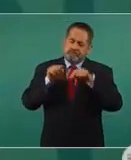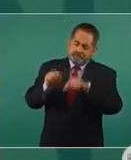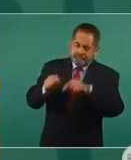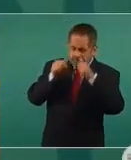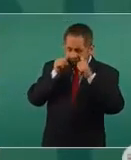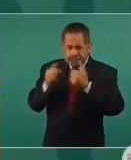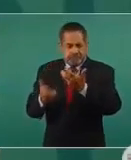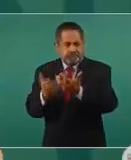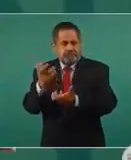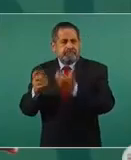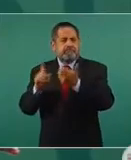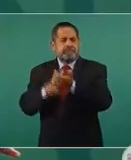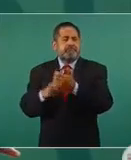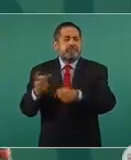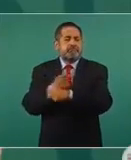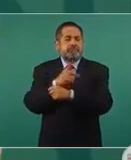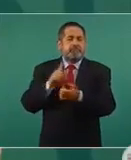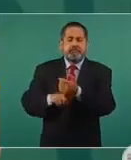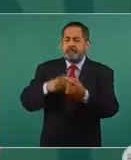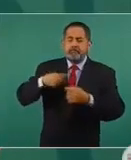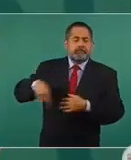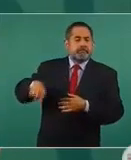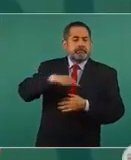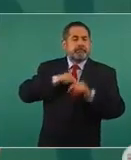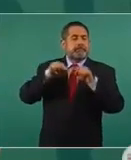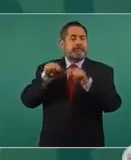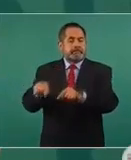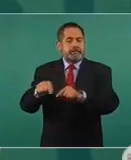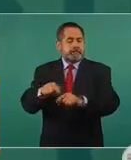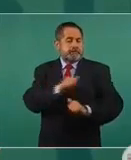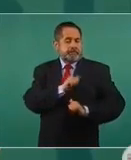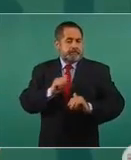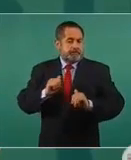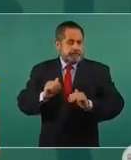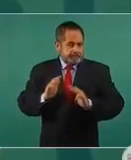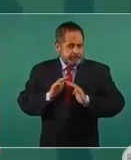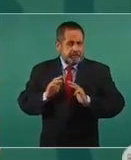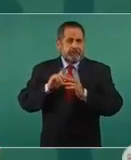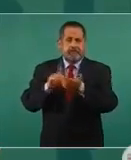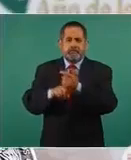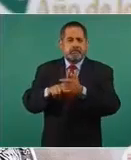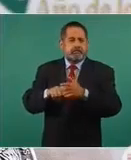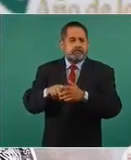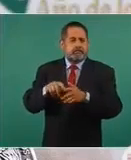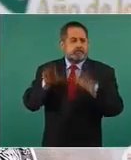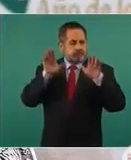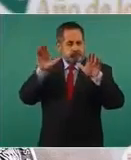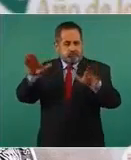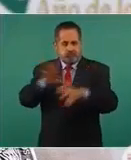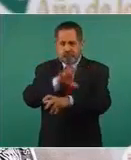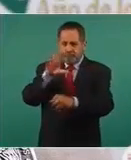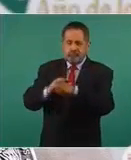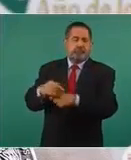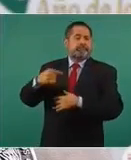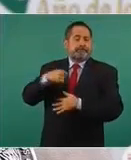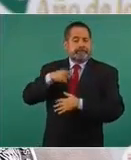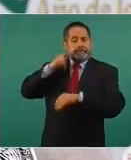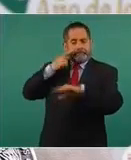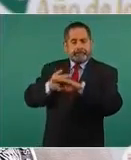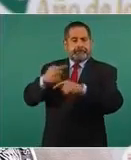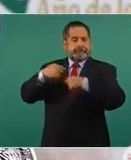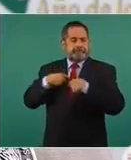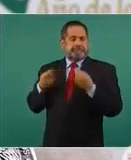responsable de lo que era la parte del ejército, de la Fuerza Aérea y todo lo de protección